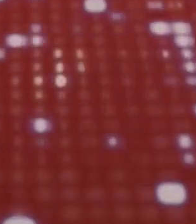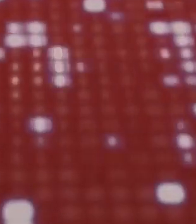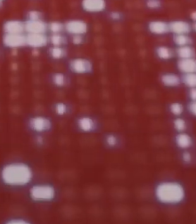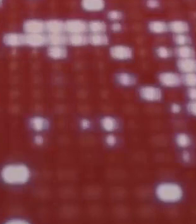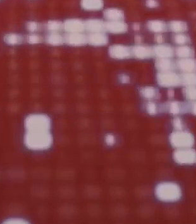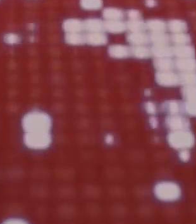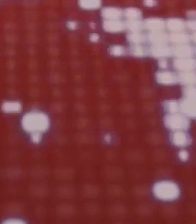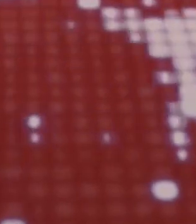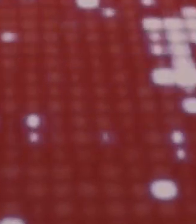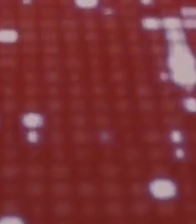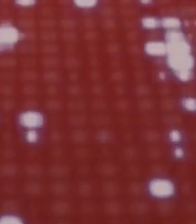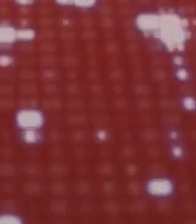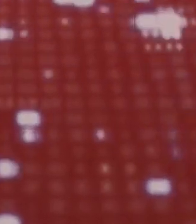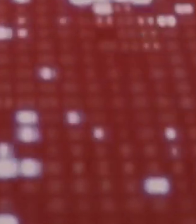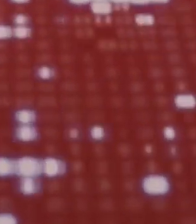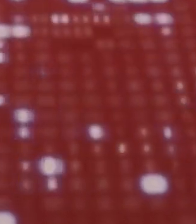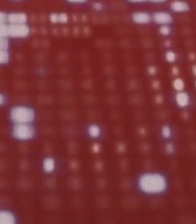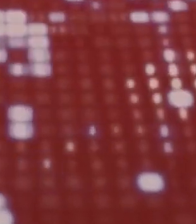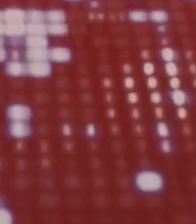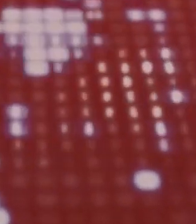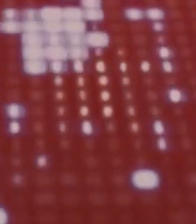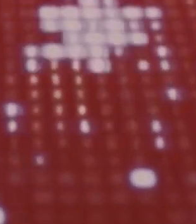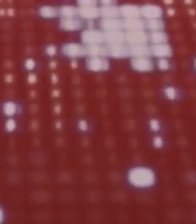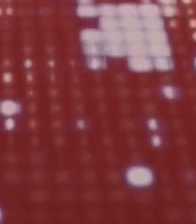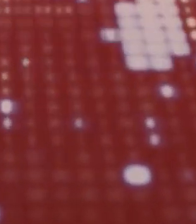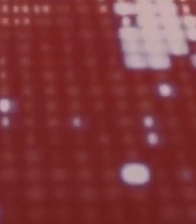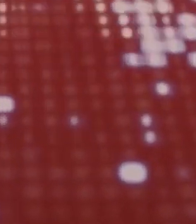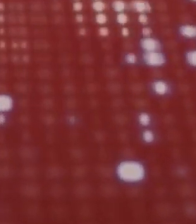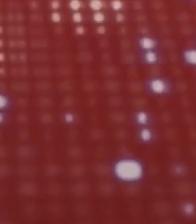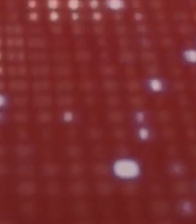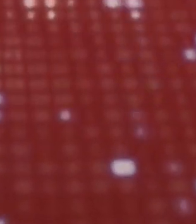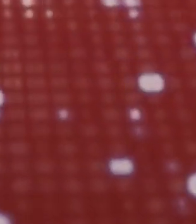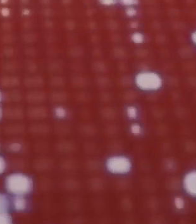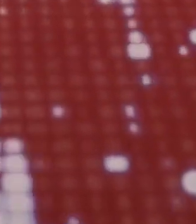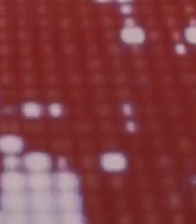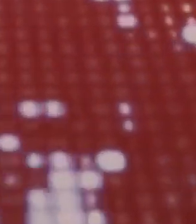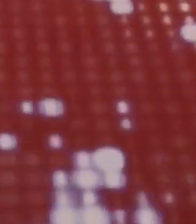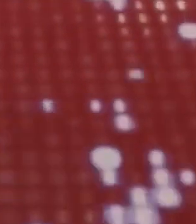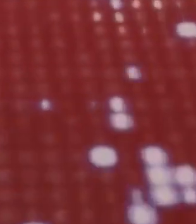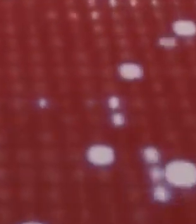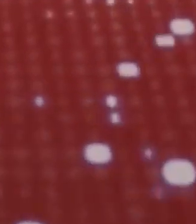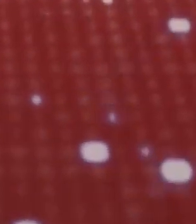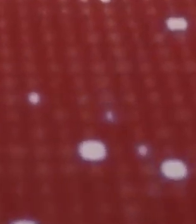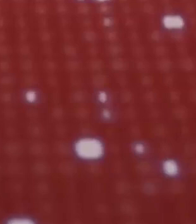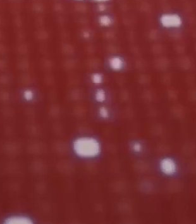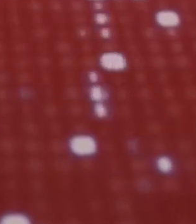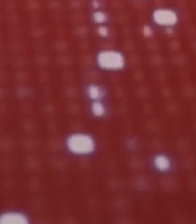Asociación Regional de Canales de Televisión de Señal Abierta de Chile, Arcatel,